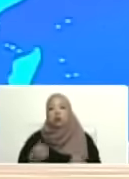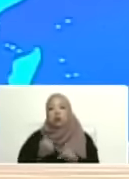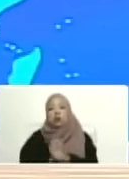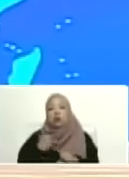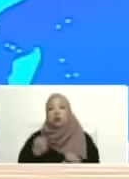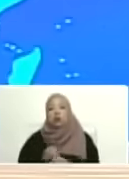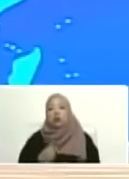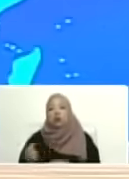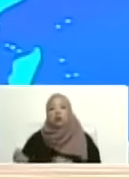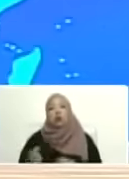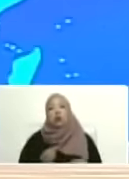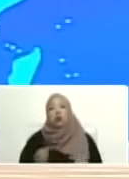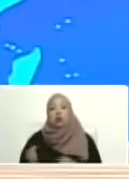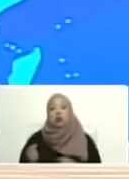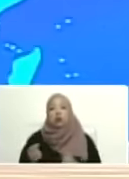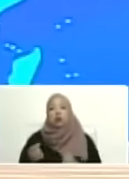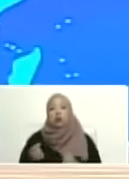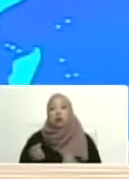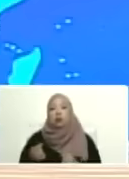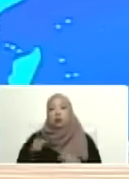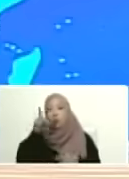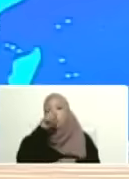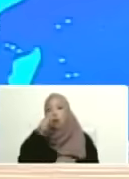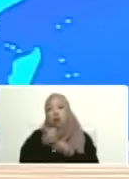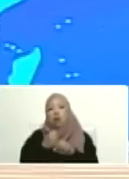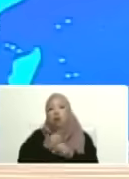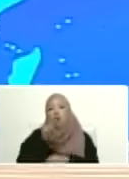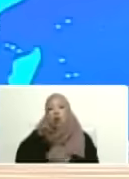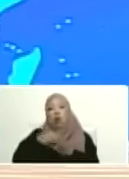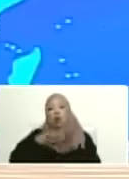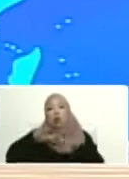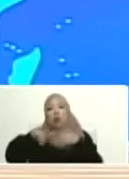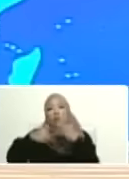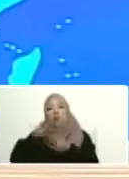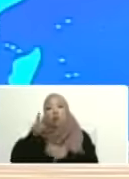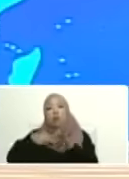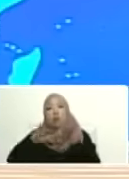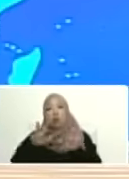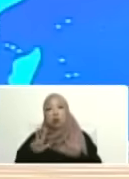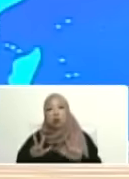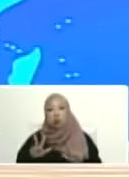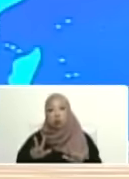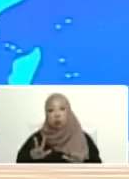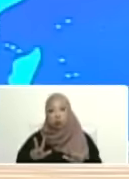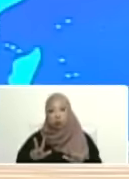mantenido, y luego en los años 2017, 2018,